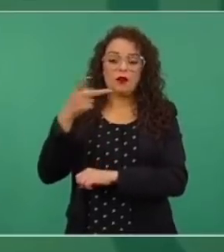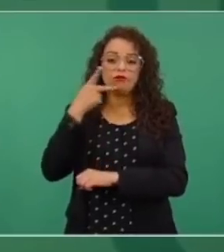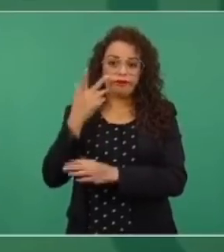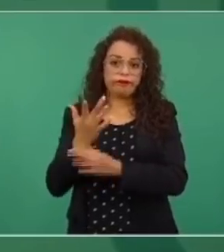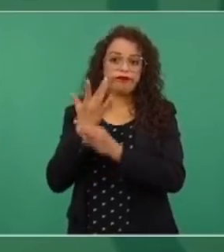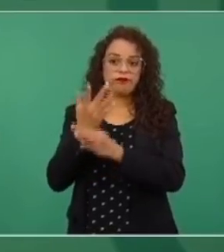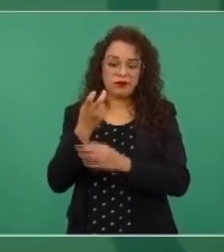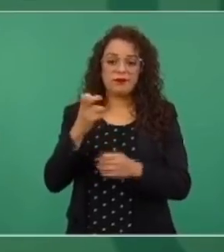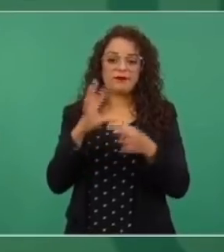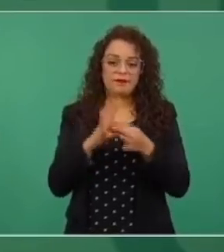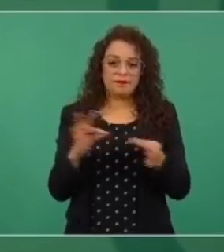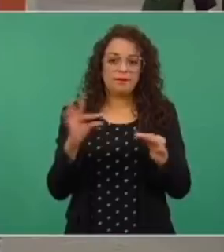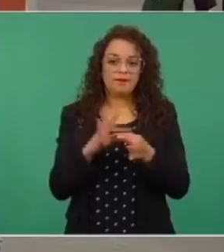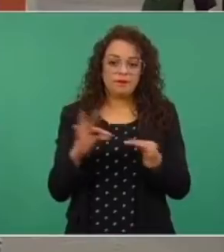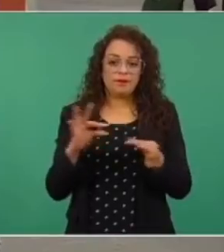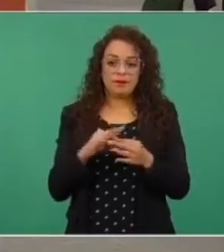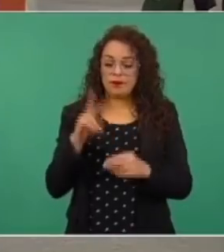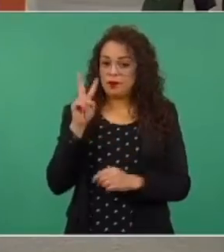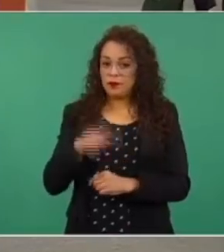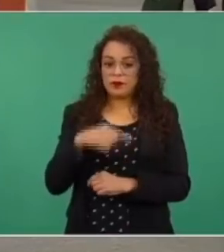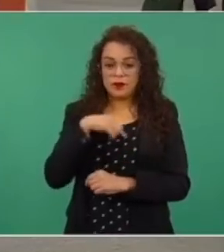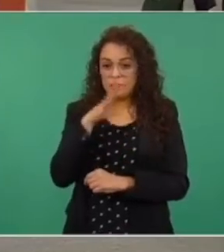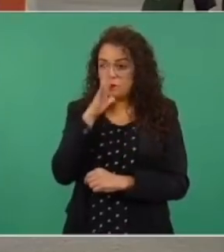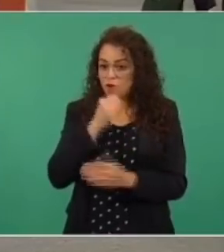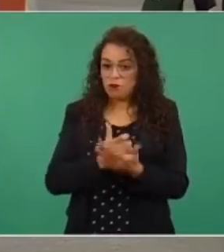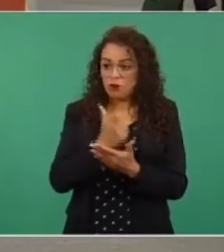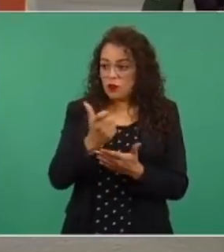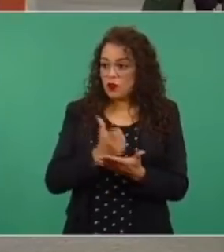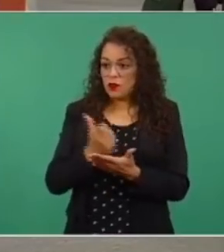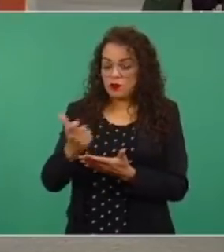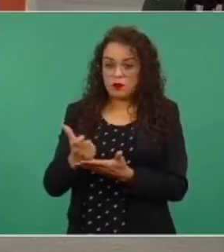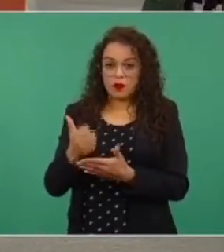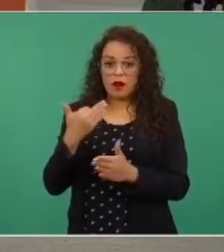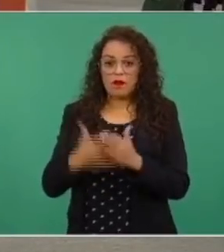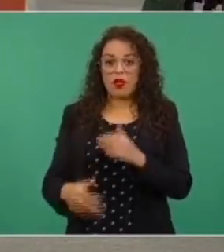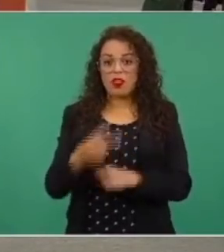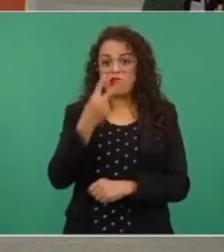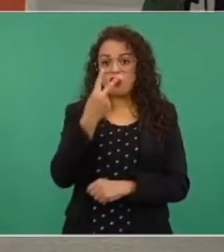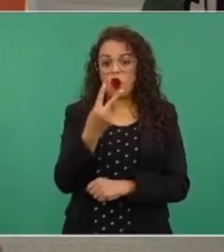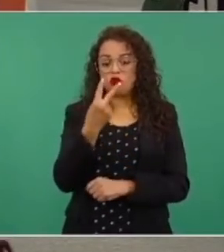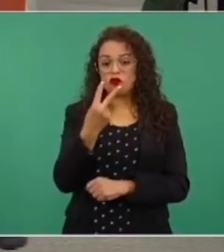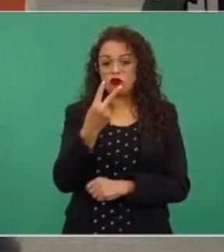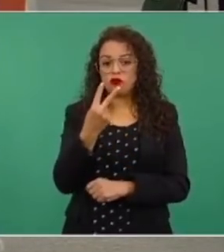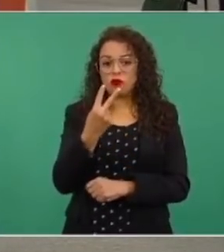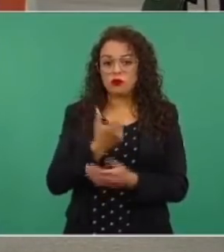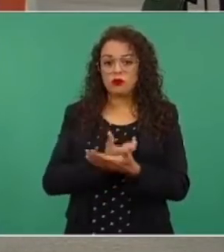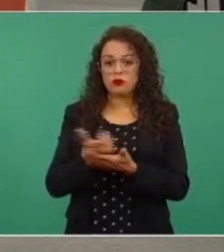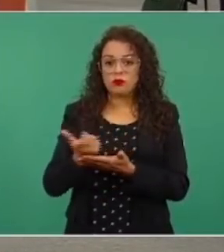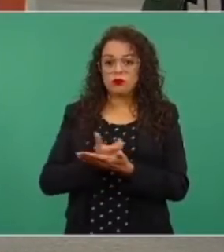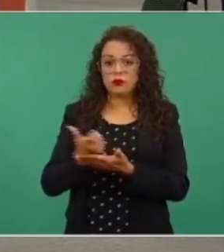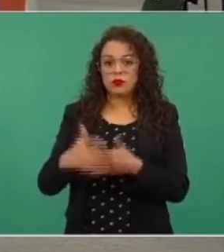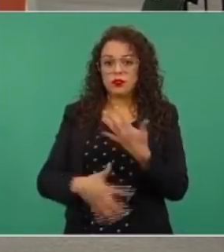eso, que no ha podido pagar 2 quincenas porque